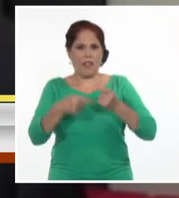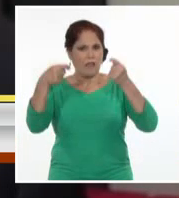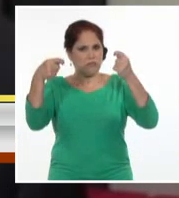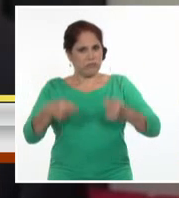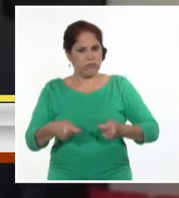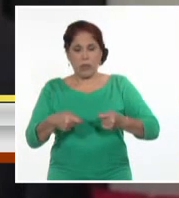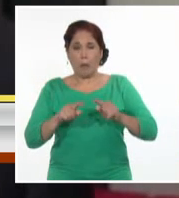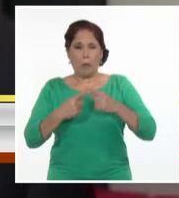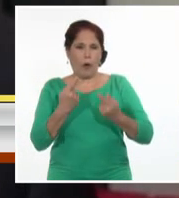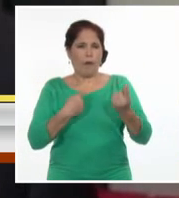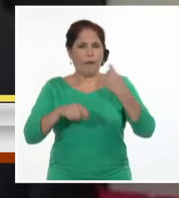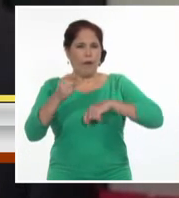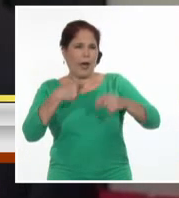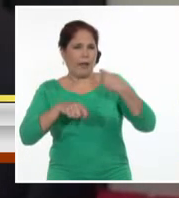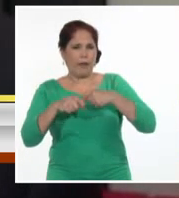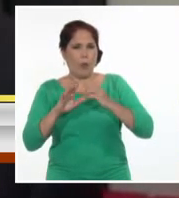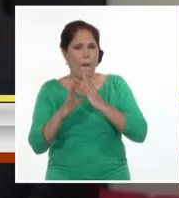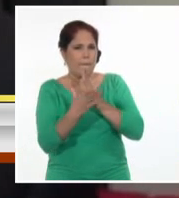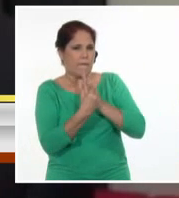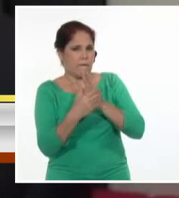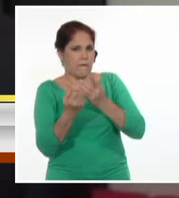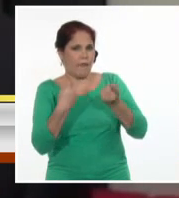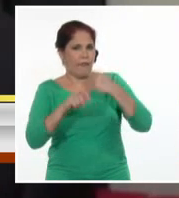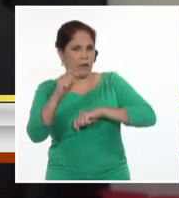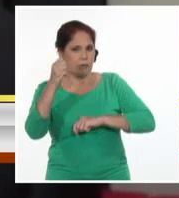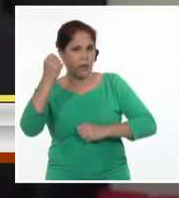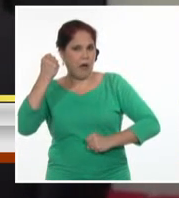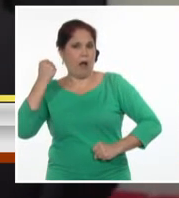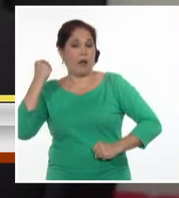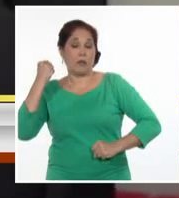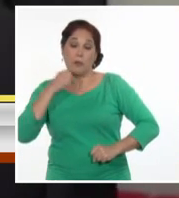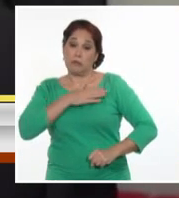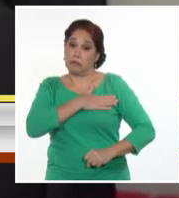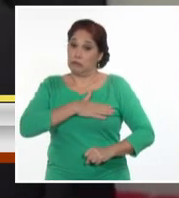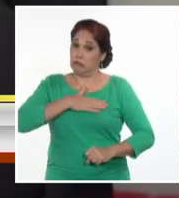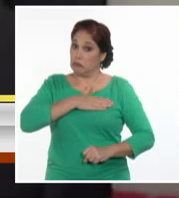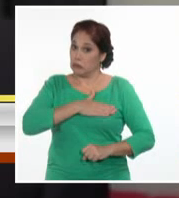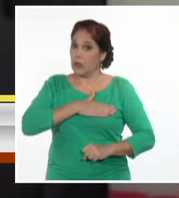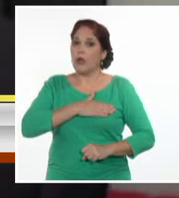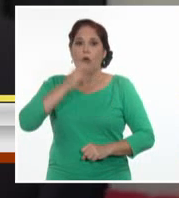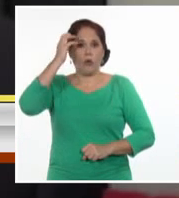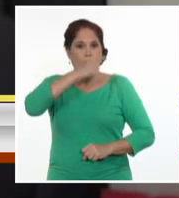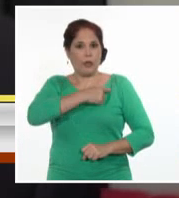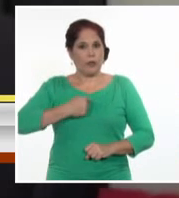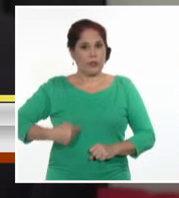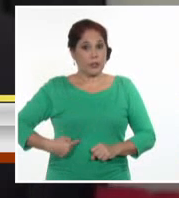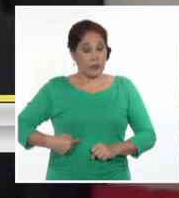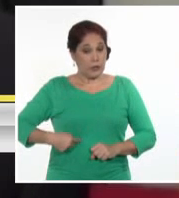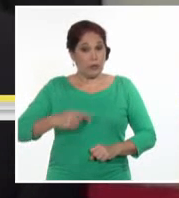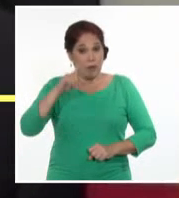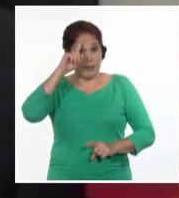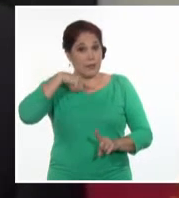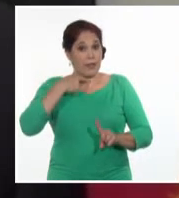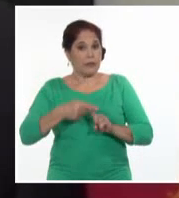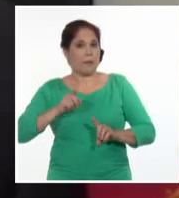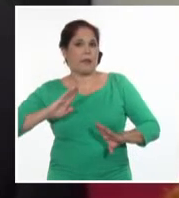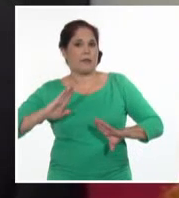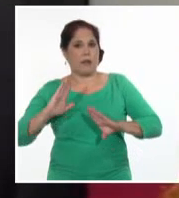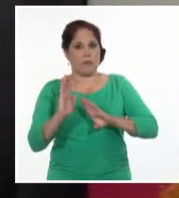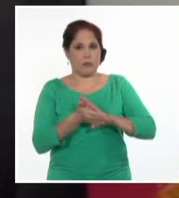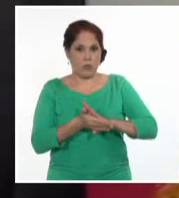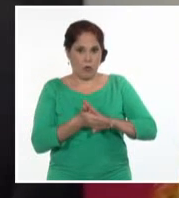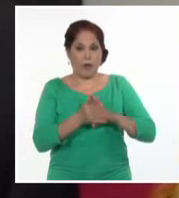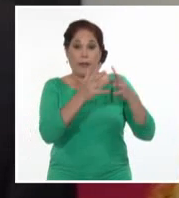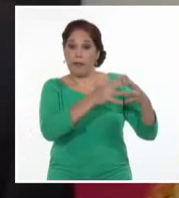enérgicas para defender su soberanía y su integridad territorial. El gobierno chino ya había impuesto en septiembre sanciones a los gigantes